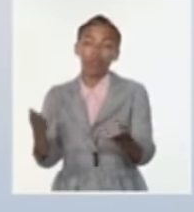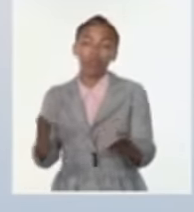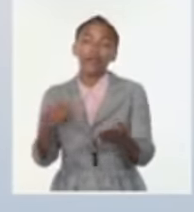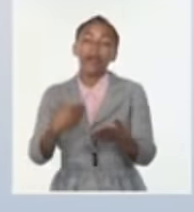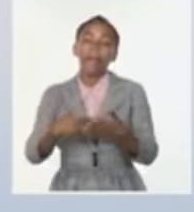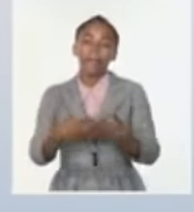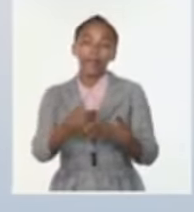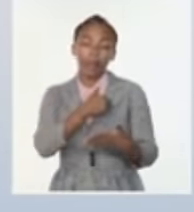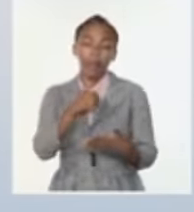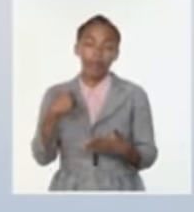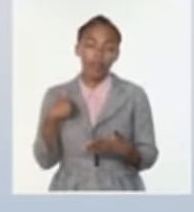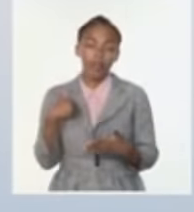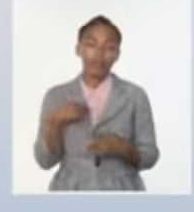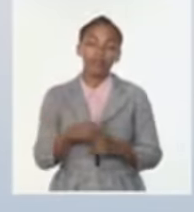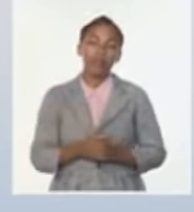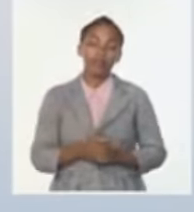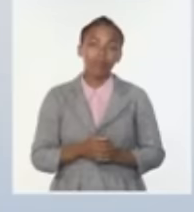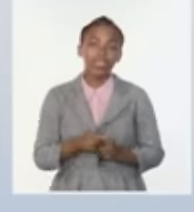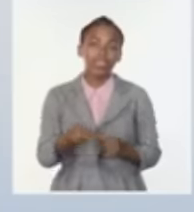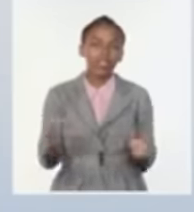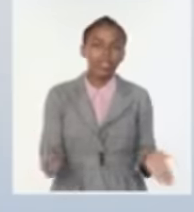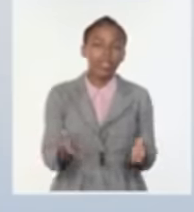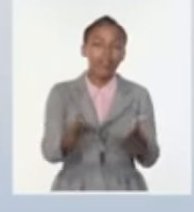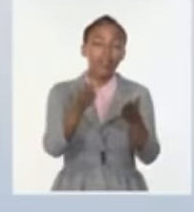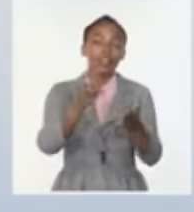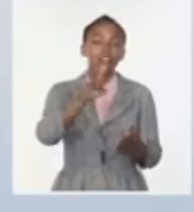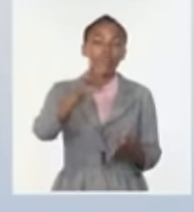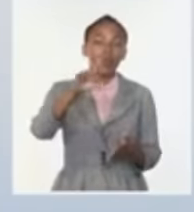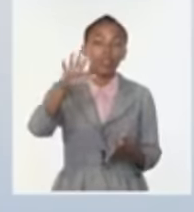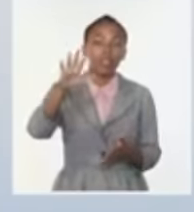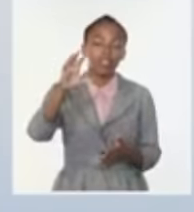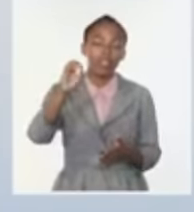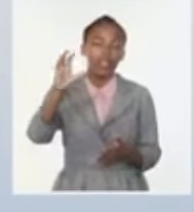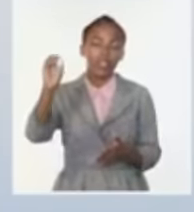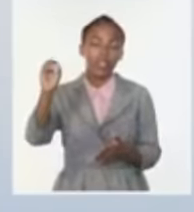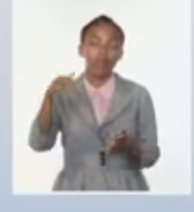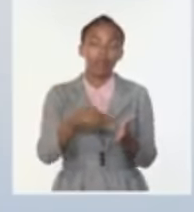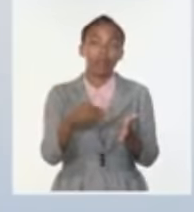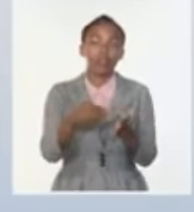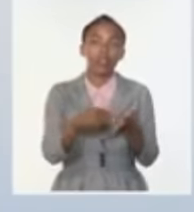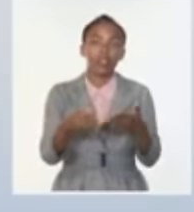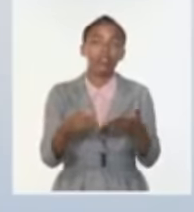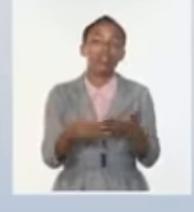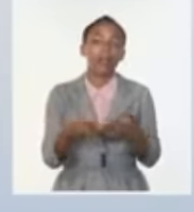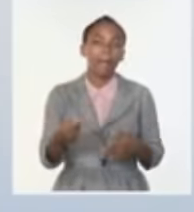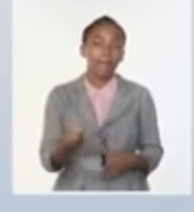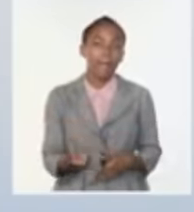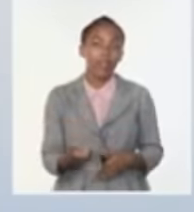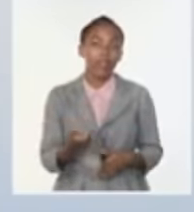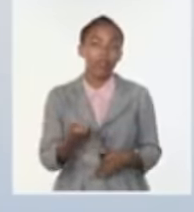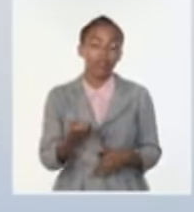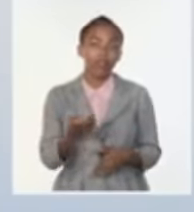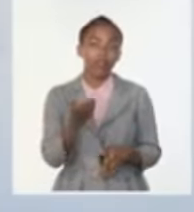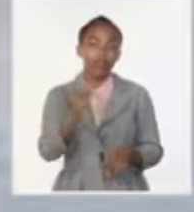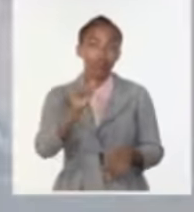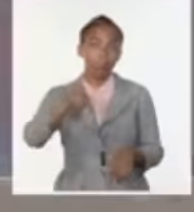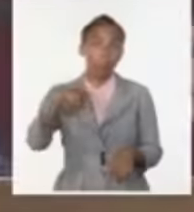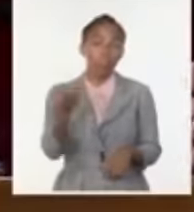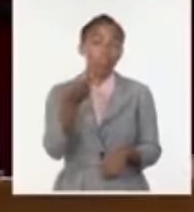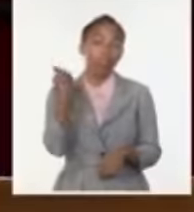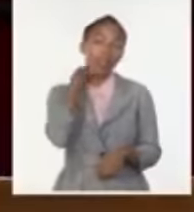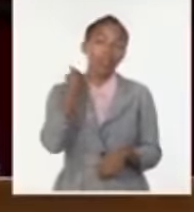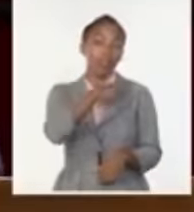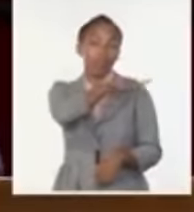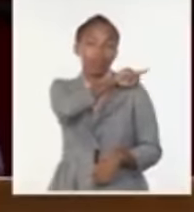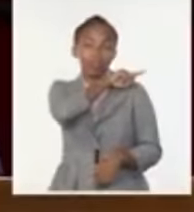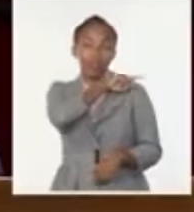Se incrementa en 990 millones de pesos con relación al año anterior. Muchos dicen, no, pero es que ya no hay